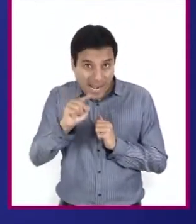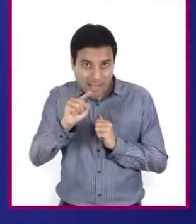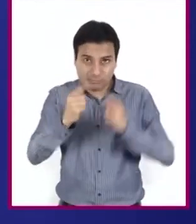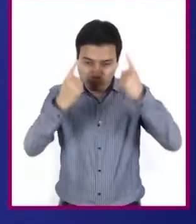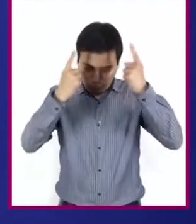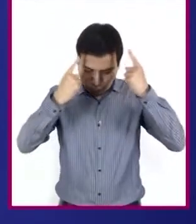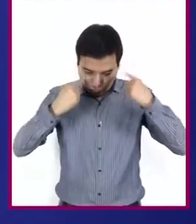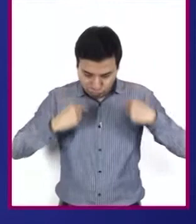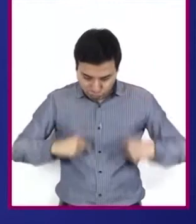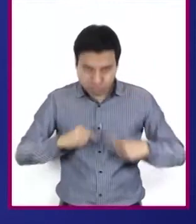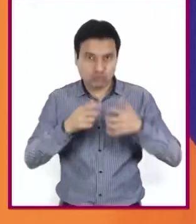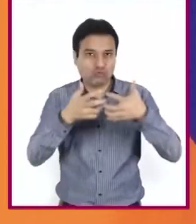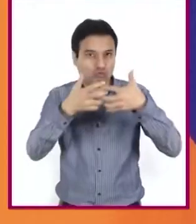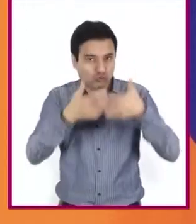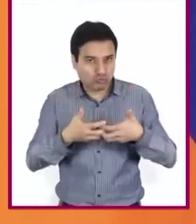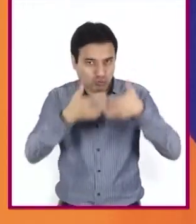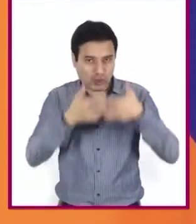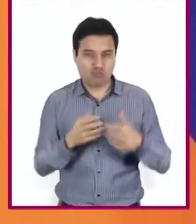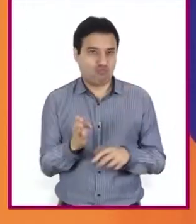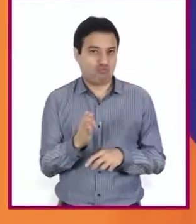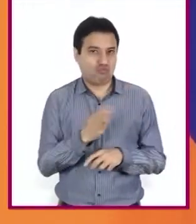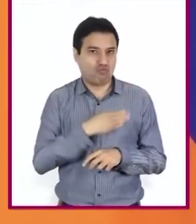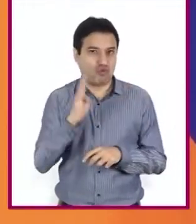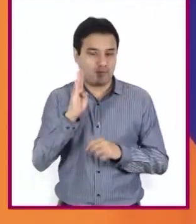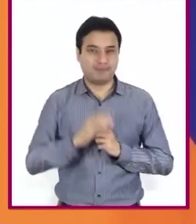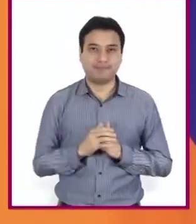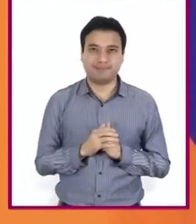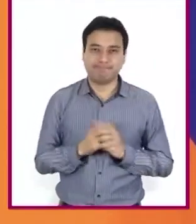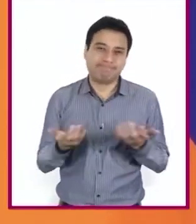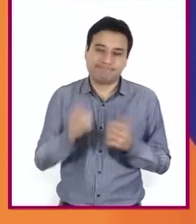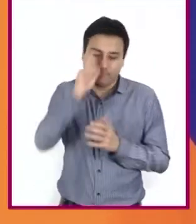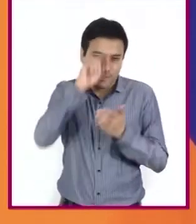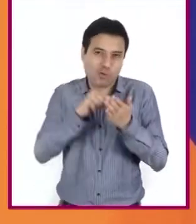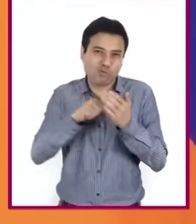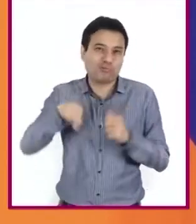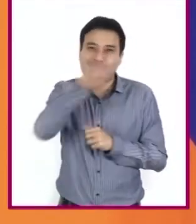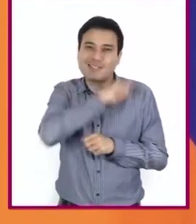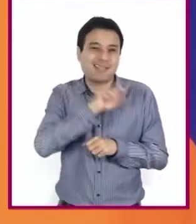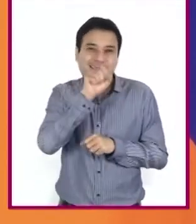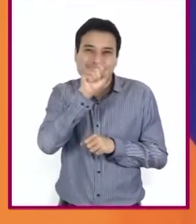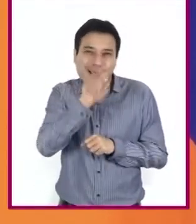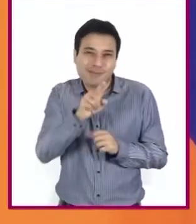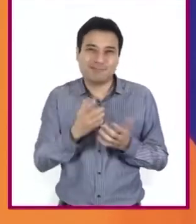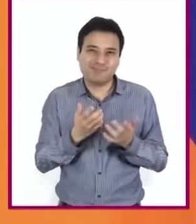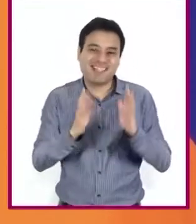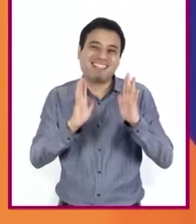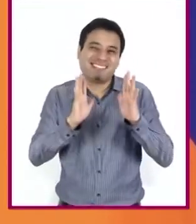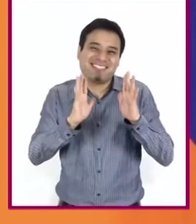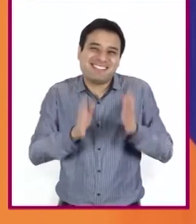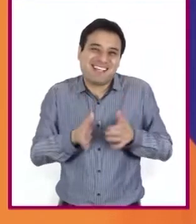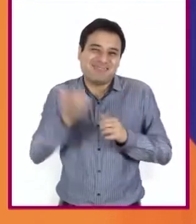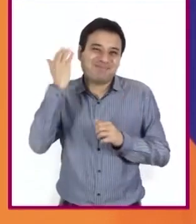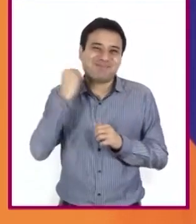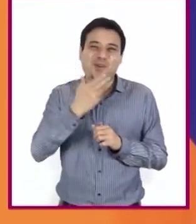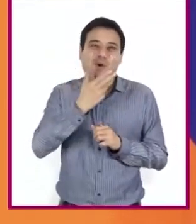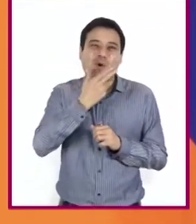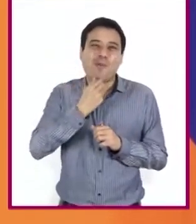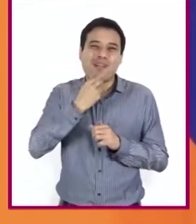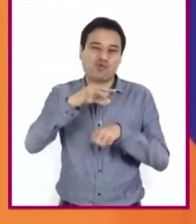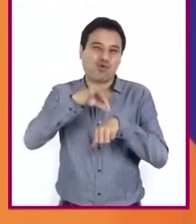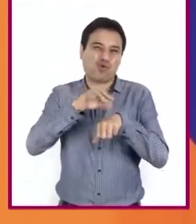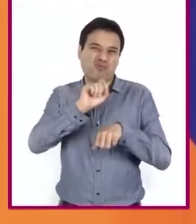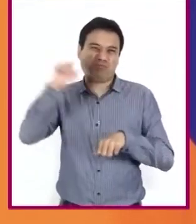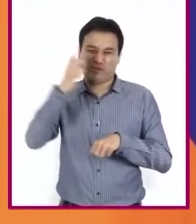funcionamiento del cuerpo humano. Seguramente también han escuchado el aforismo de Hipócrates, padre